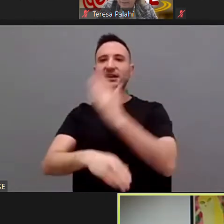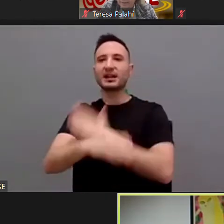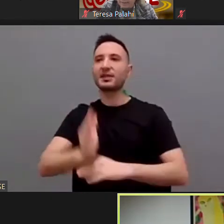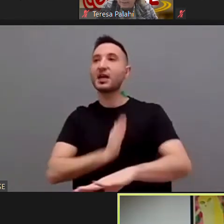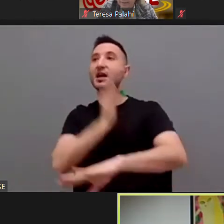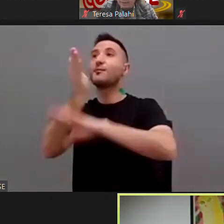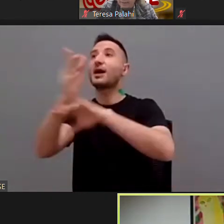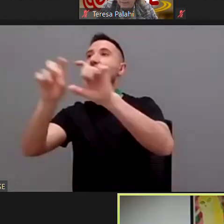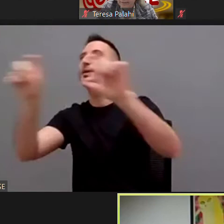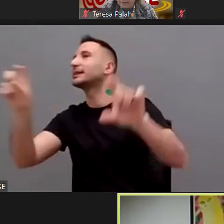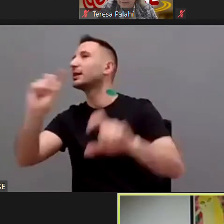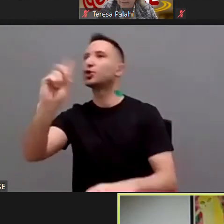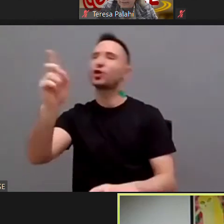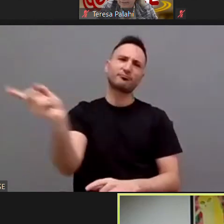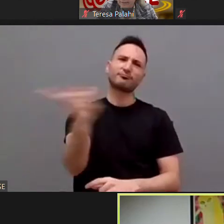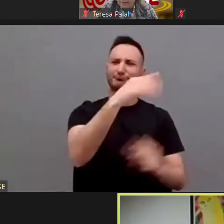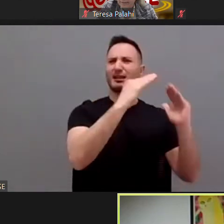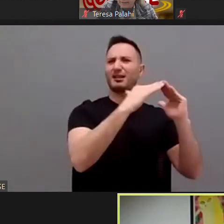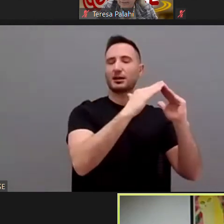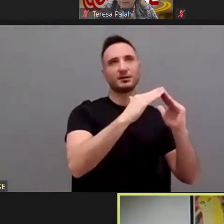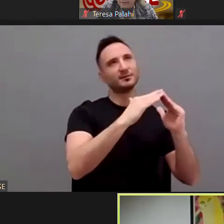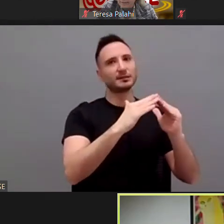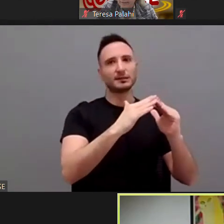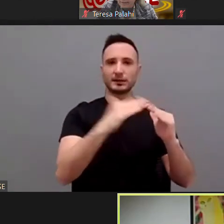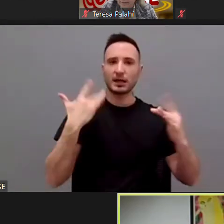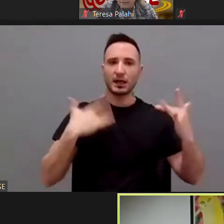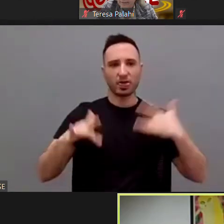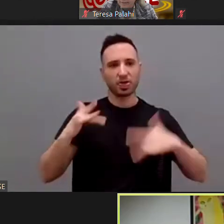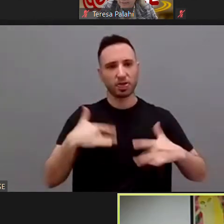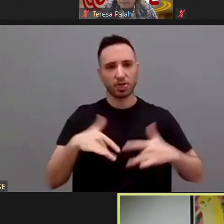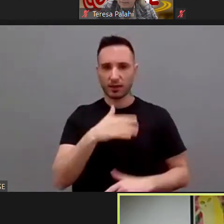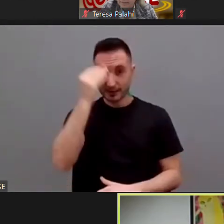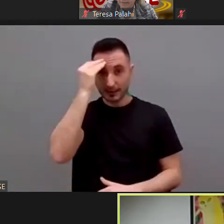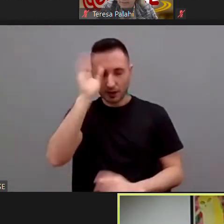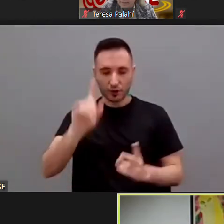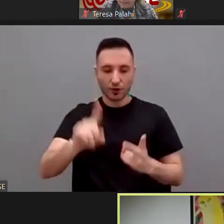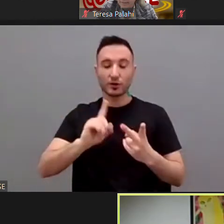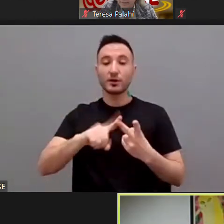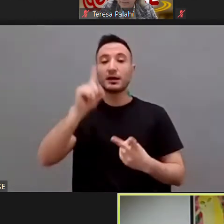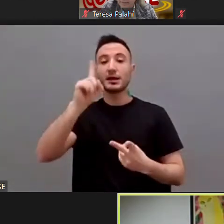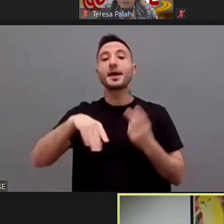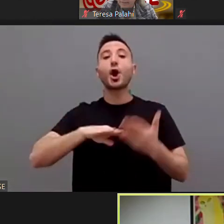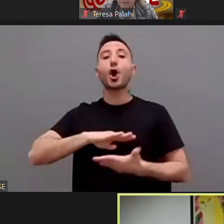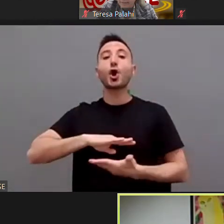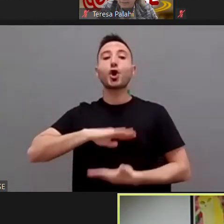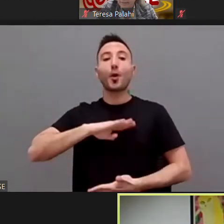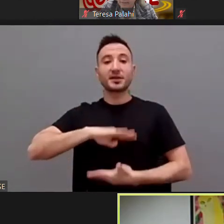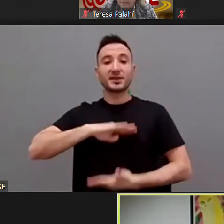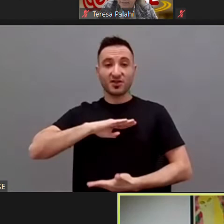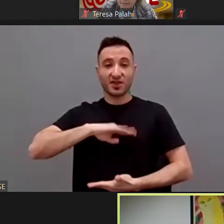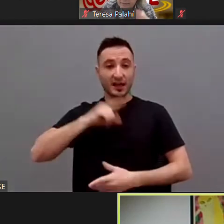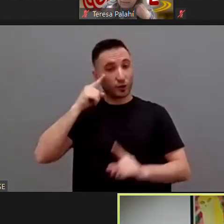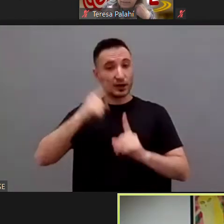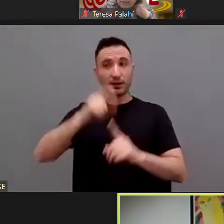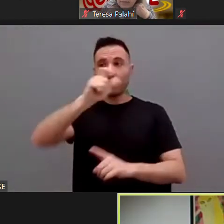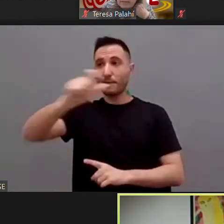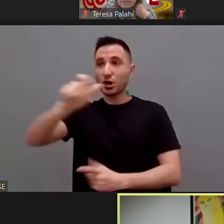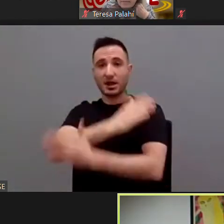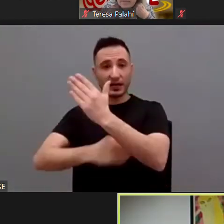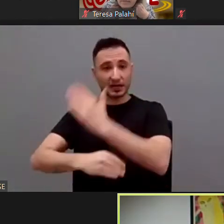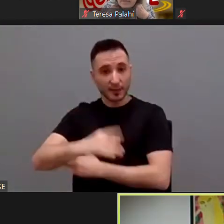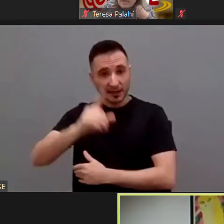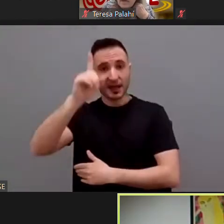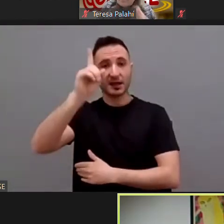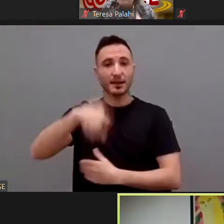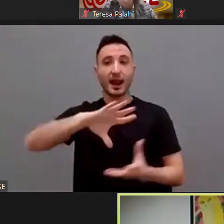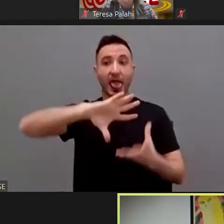trabajo. Después el tema de las competencias, que es un tema crítico, ¿no? para las personas con discapacidad y para las organizaciones que